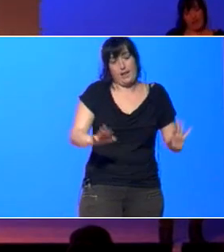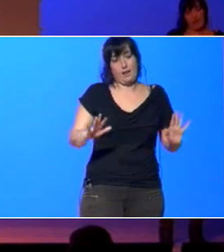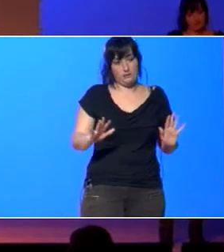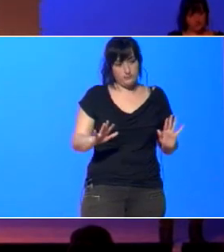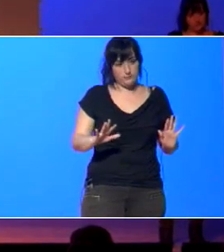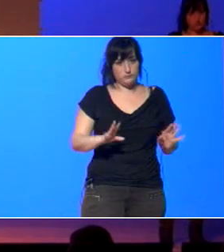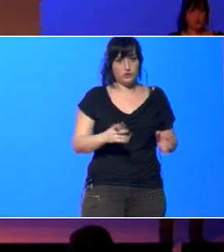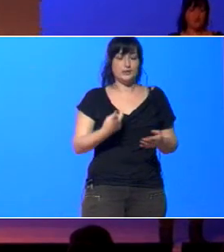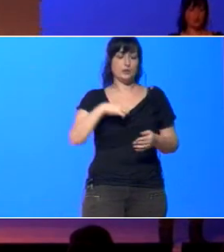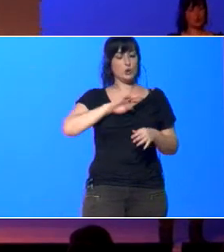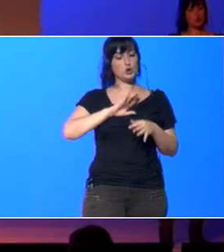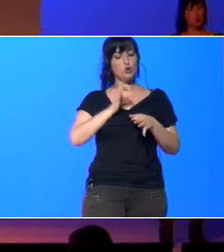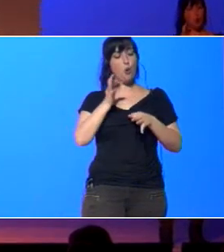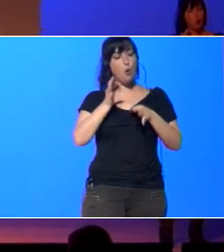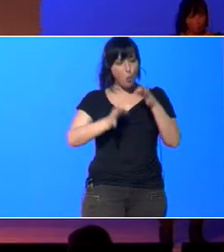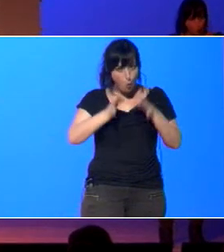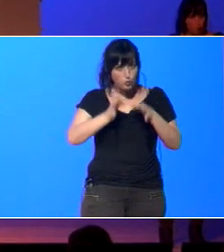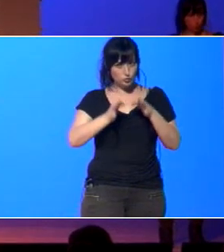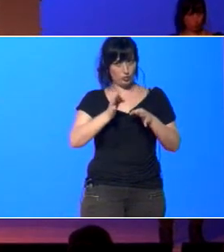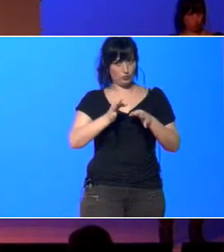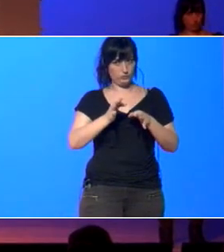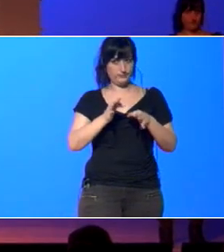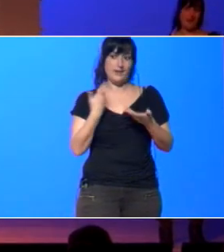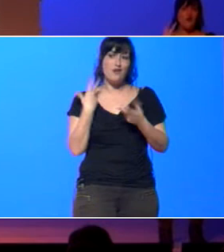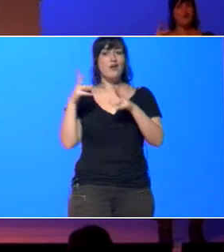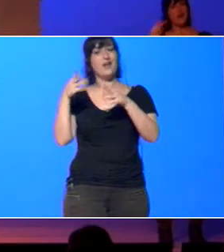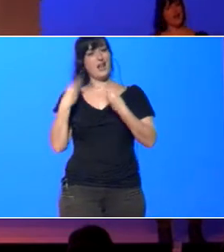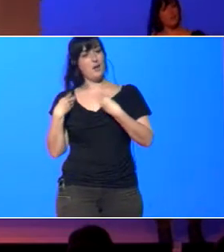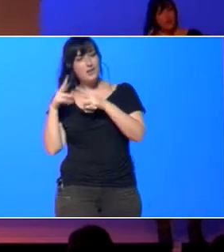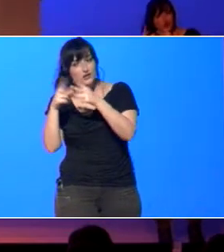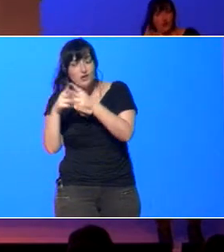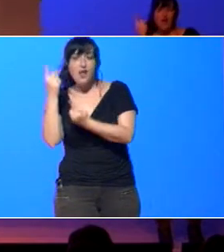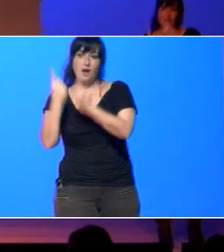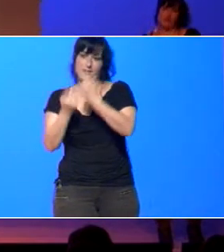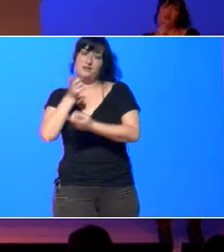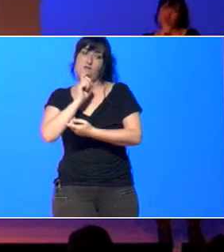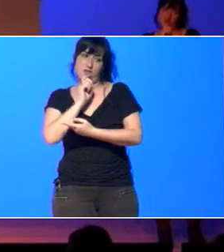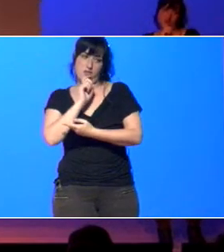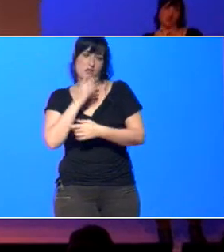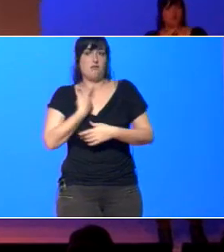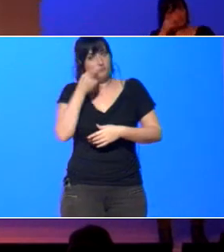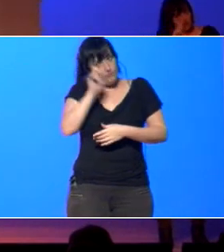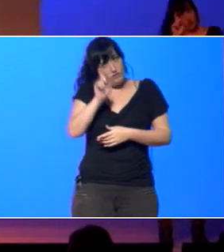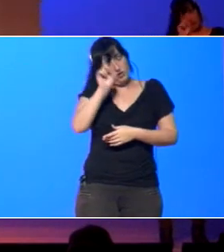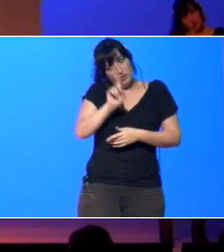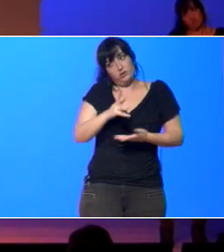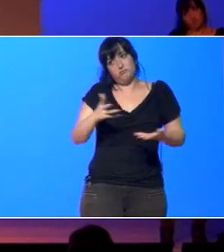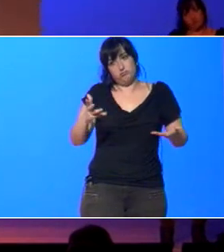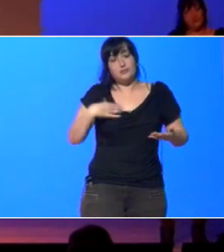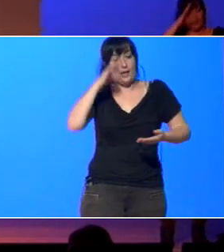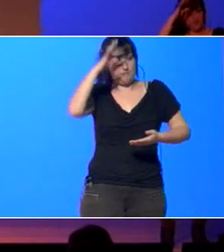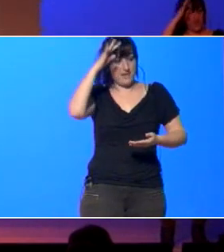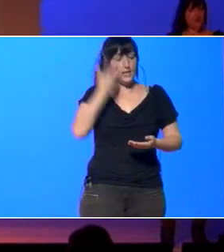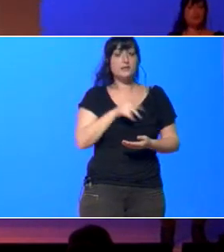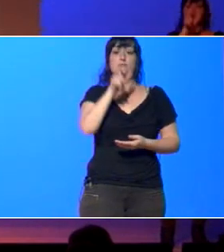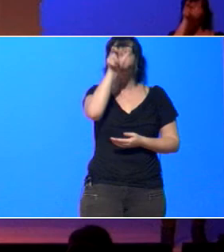ser más justicieros que en la vida social, a veces es difícil con los maestros. Le expulsan a un chaval que